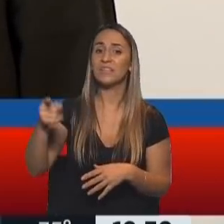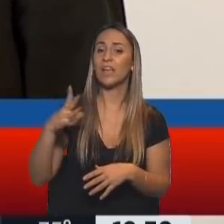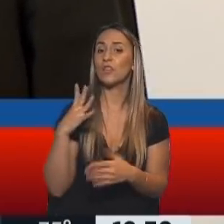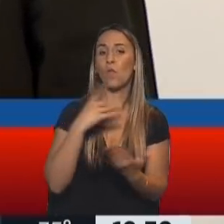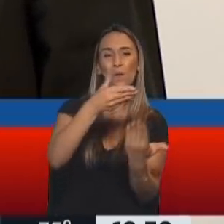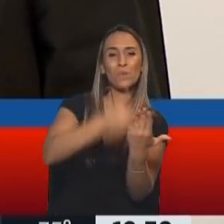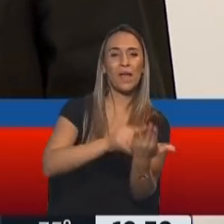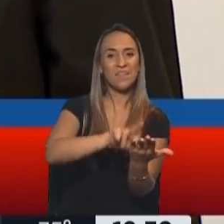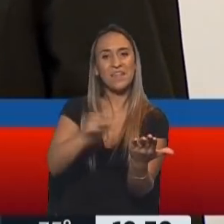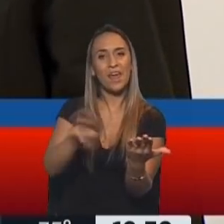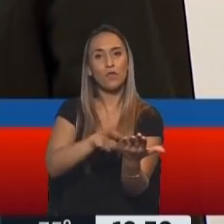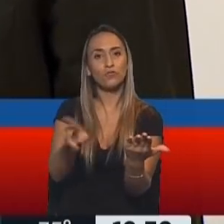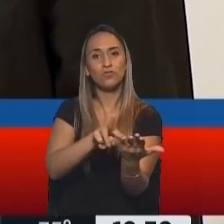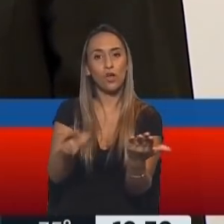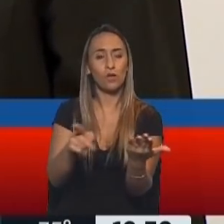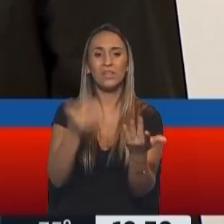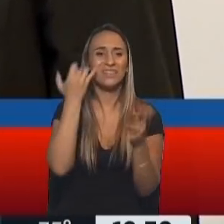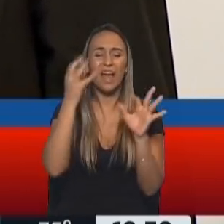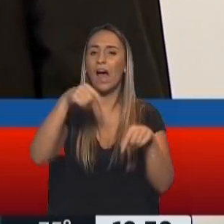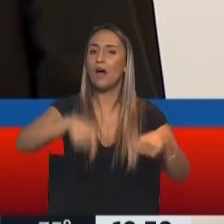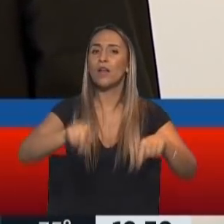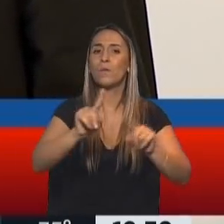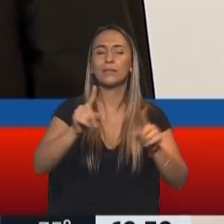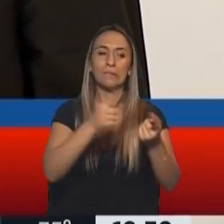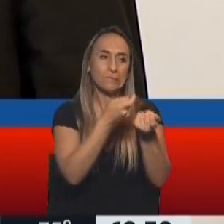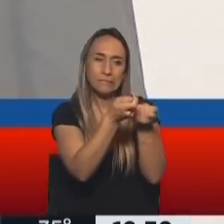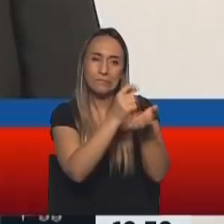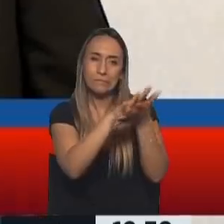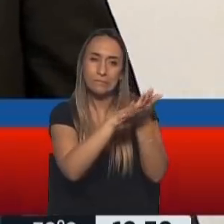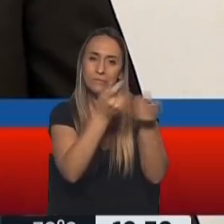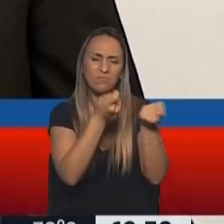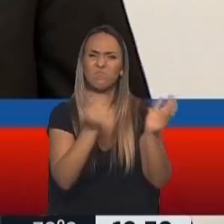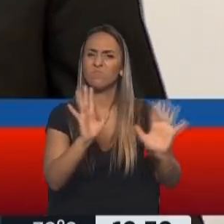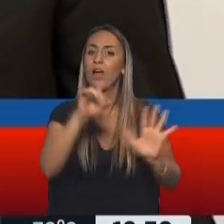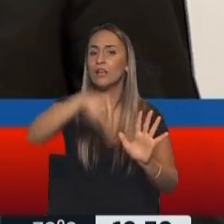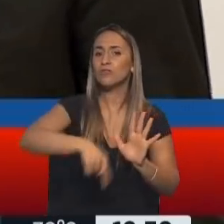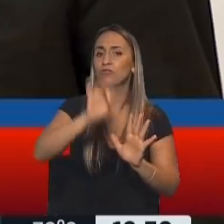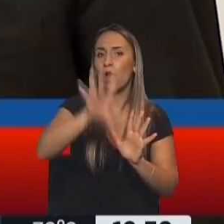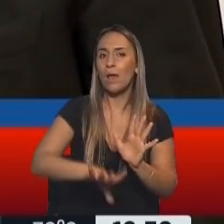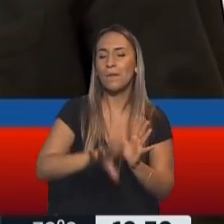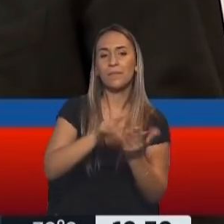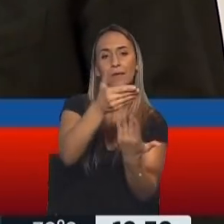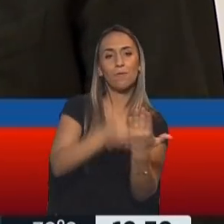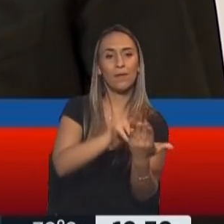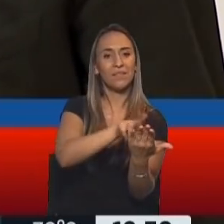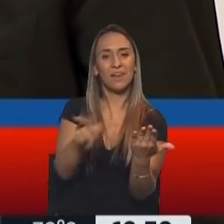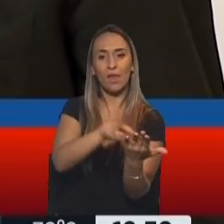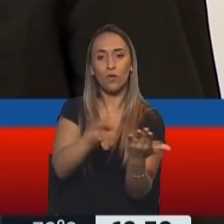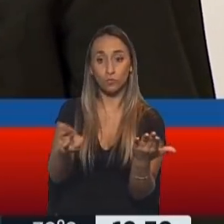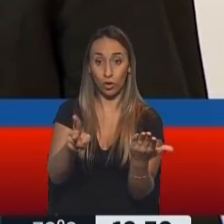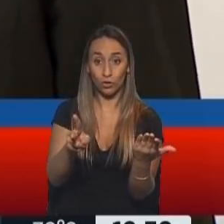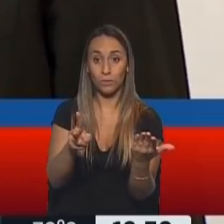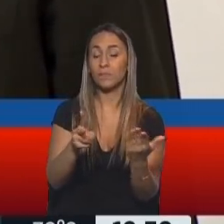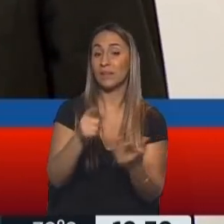en este momento ya no hay temas negociándose, sino que están trabajando en la traducción. Así que si no se tiene hoy, se lo tendrá en el curso del día